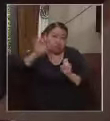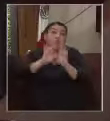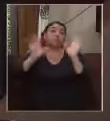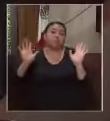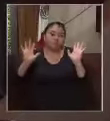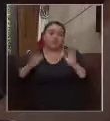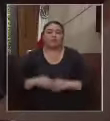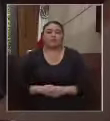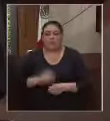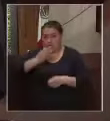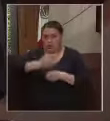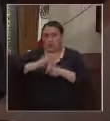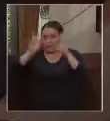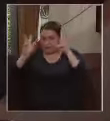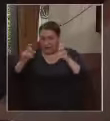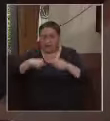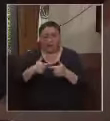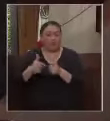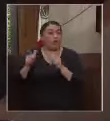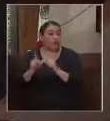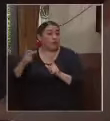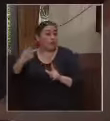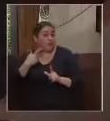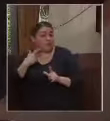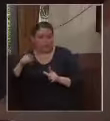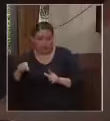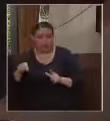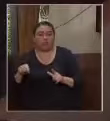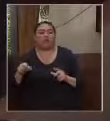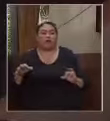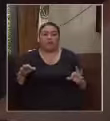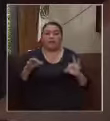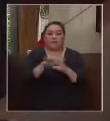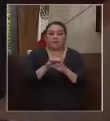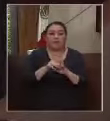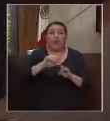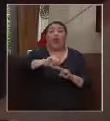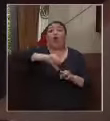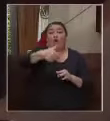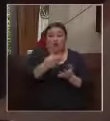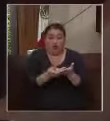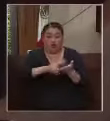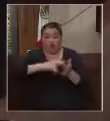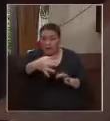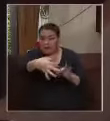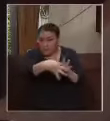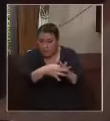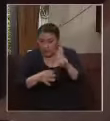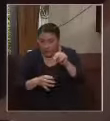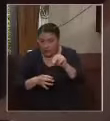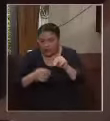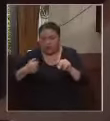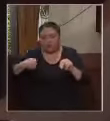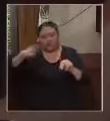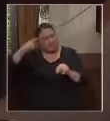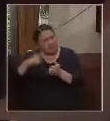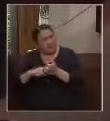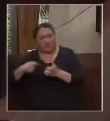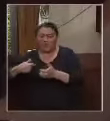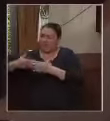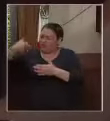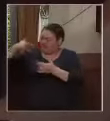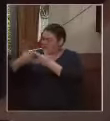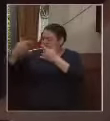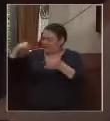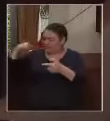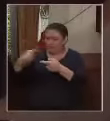el tema del principio de uniformidad específicamente en el justo 30, ha ido evolucionando mi criterio en torno